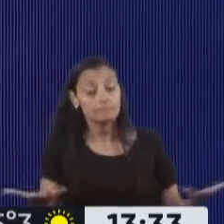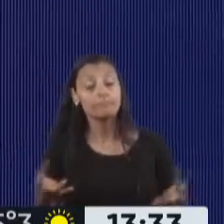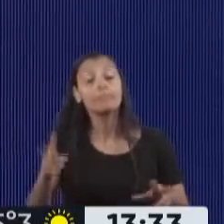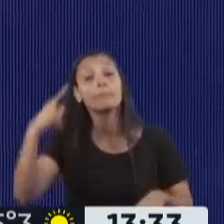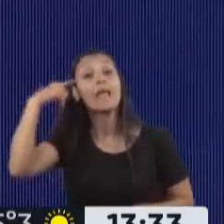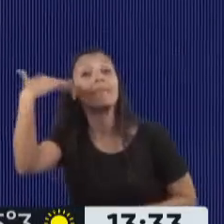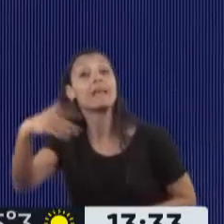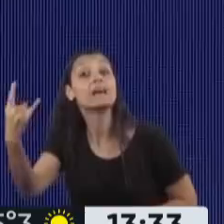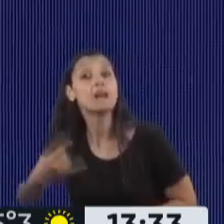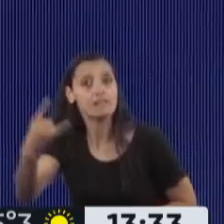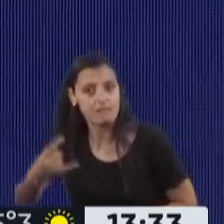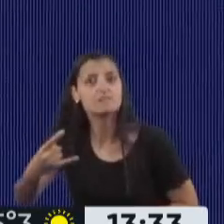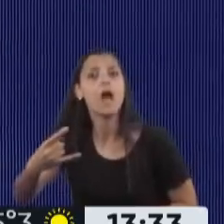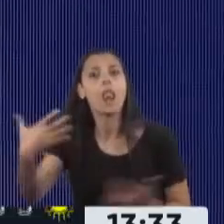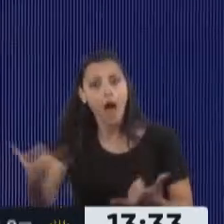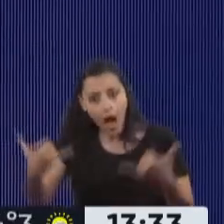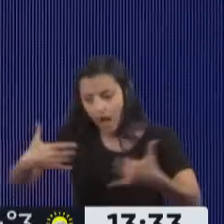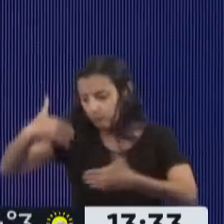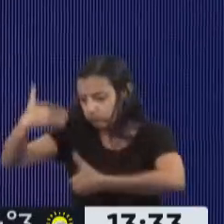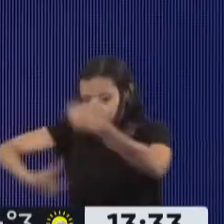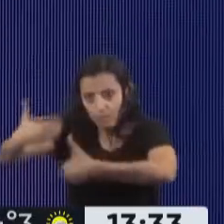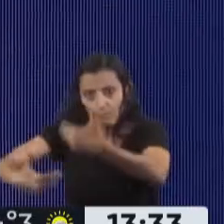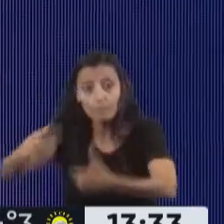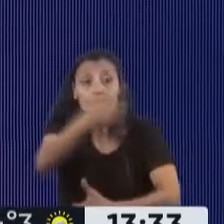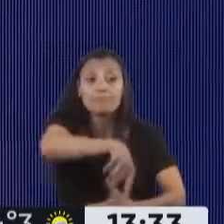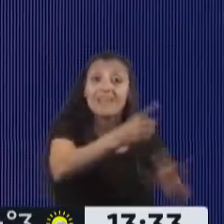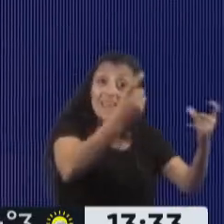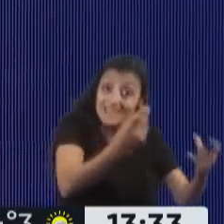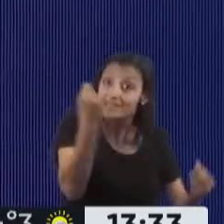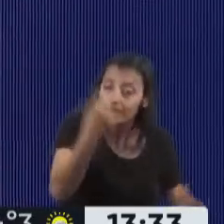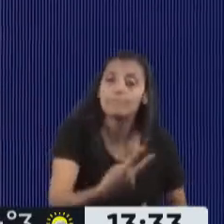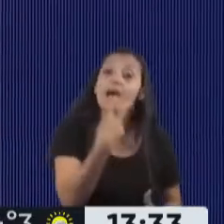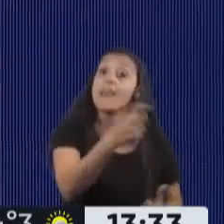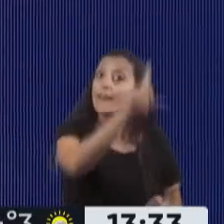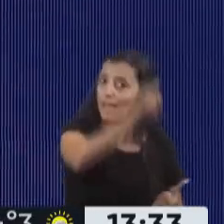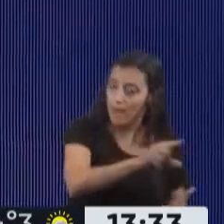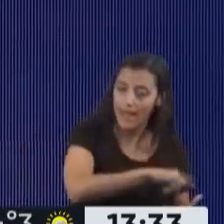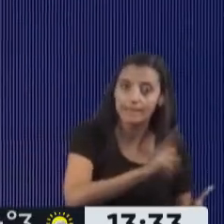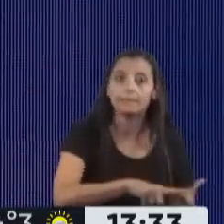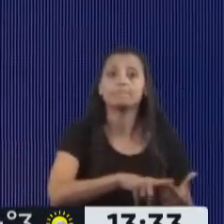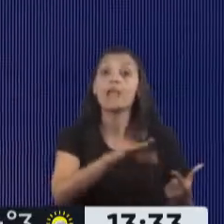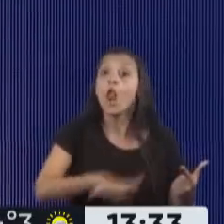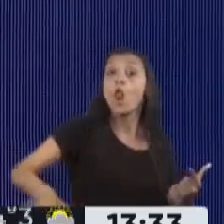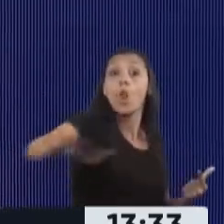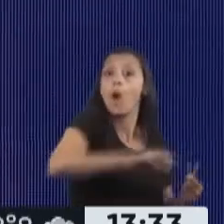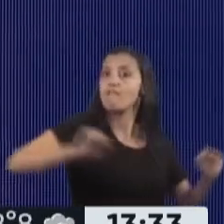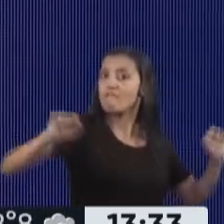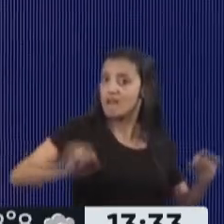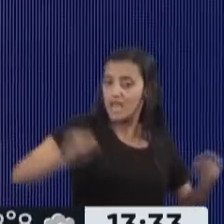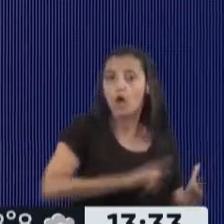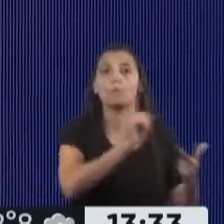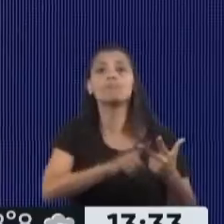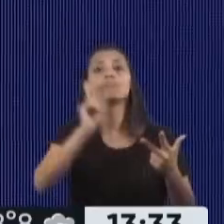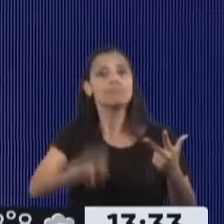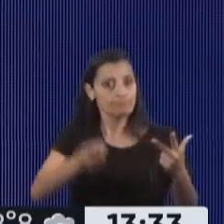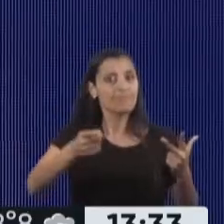inteligencia artificial se desarrolle, ustedes necesitan tener energía barata, en lugares fríos y con